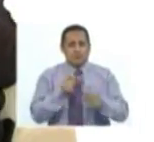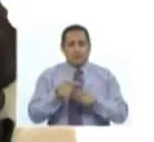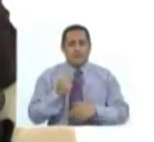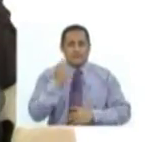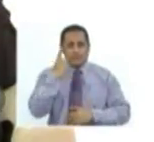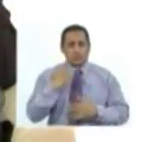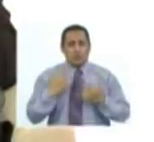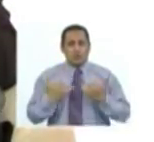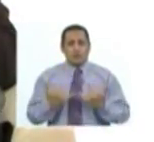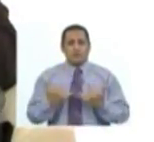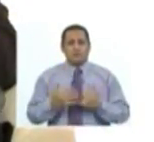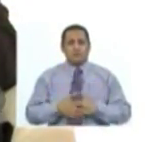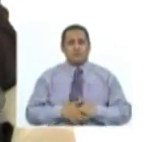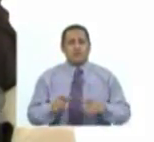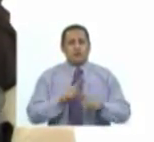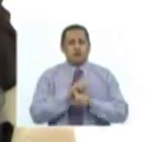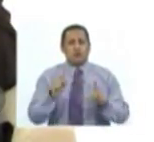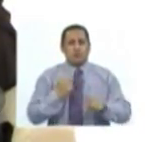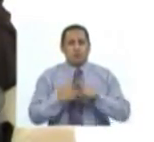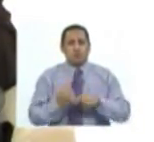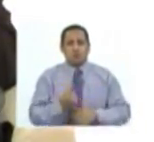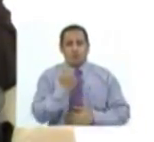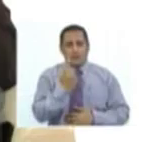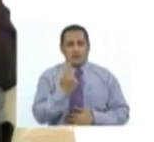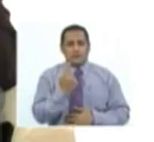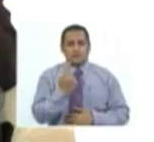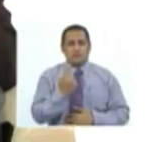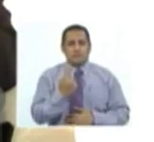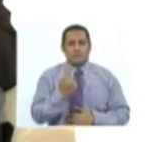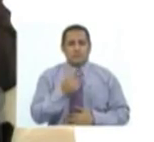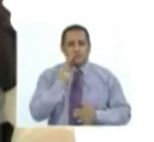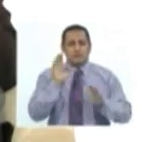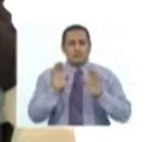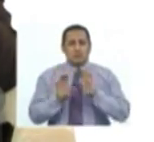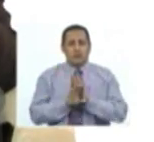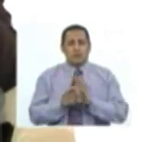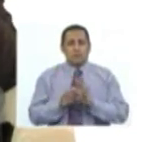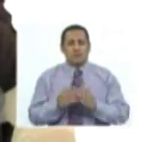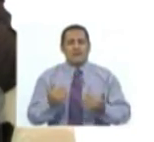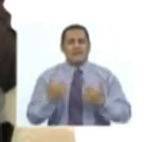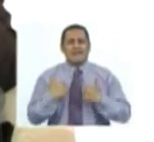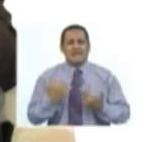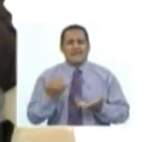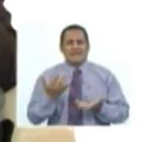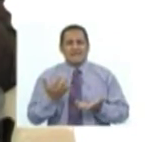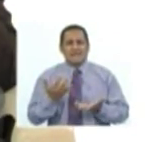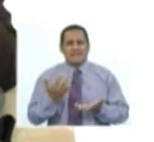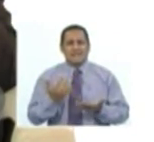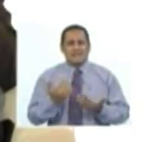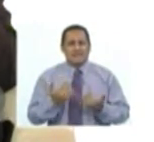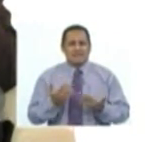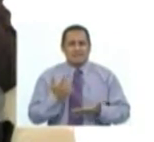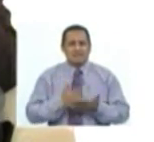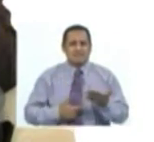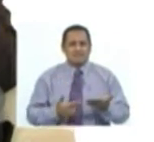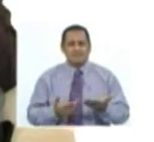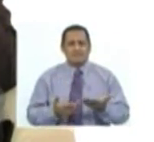este caso, Así es, y no por una? Es decir, ¿qué tiene